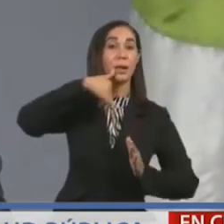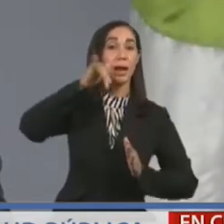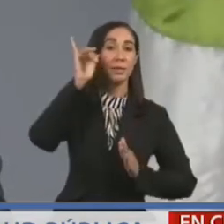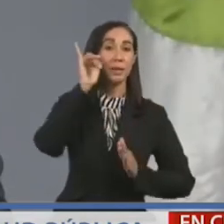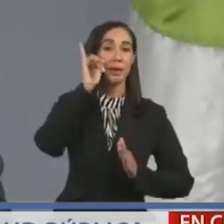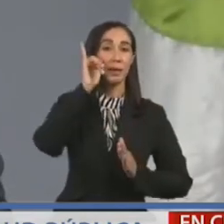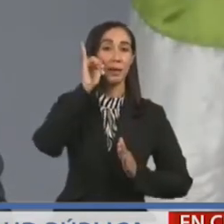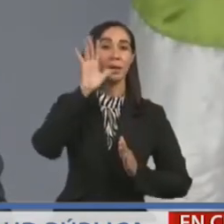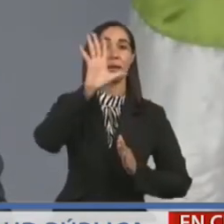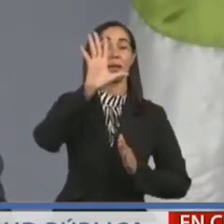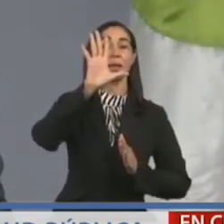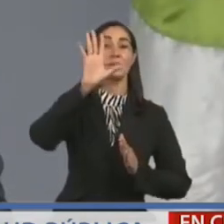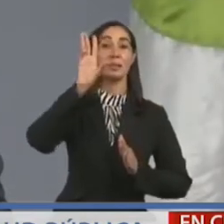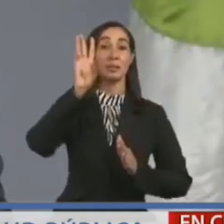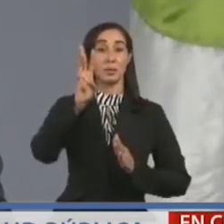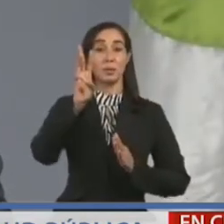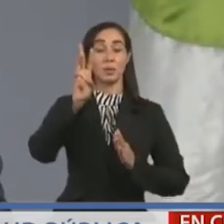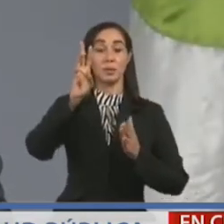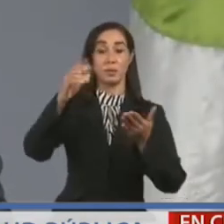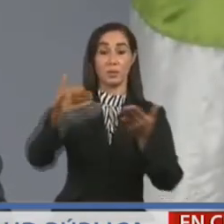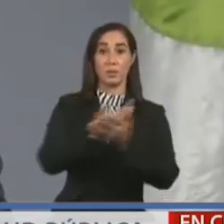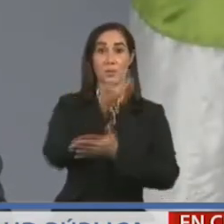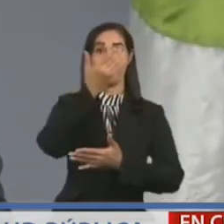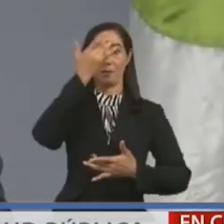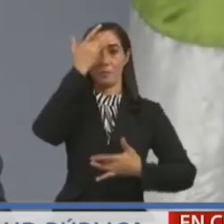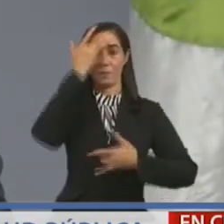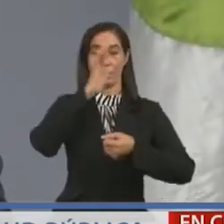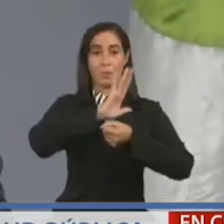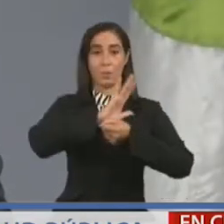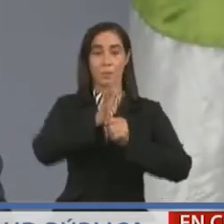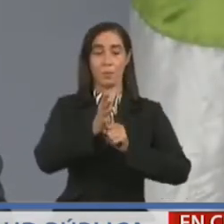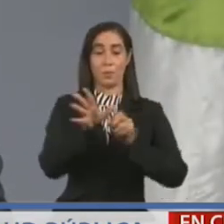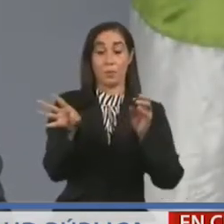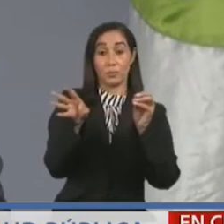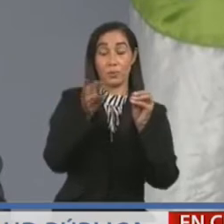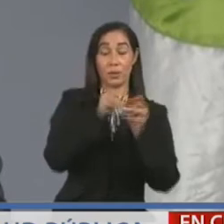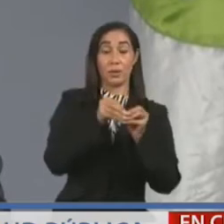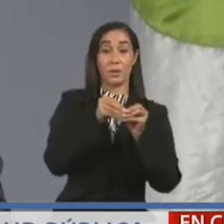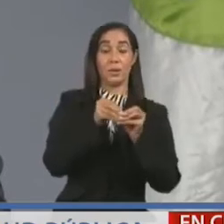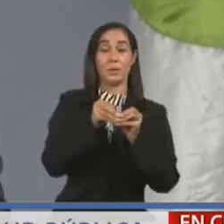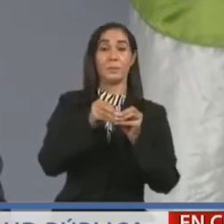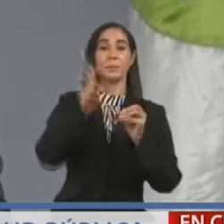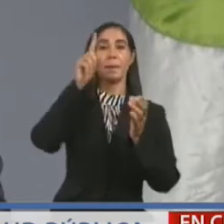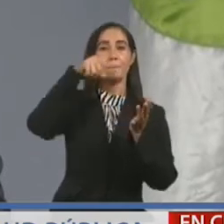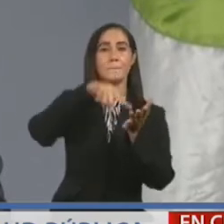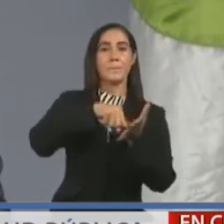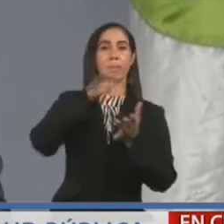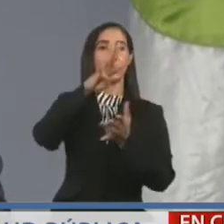ayer 56 casos nuevos, con un acumulado de